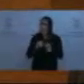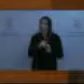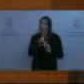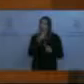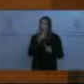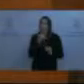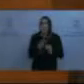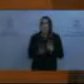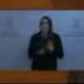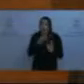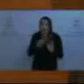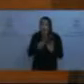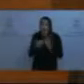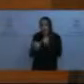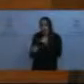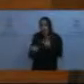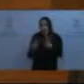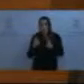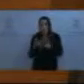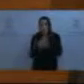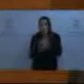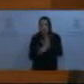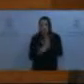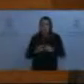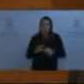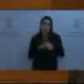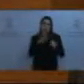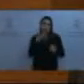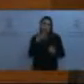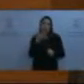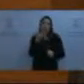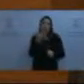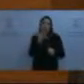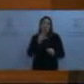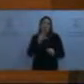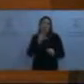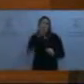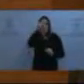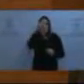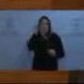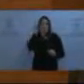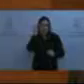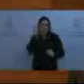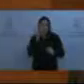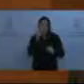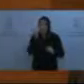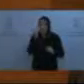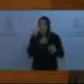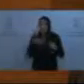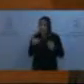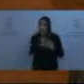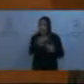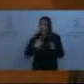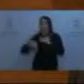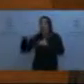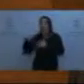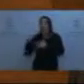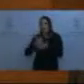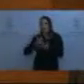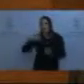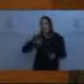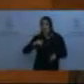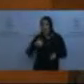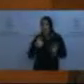que se introducían ahora unas líneas respecto a juventud y perspectiva de género. Creo que indirectamente en las anteriores ya estaba, y creo que se